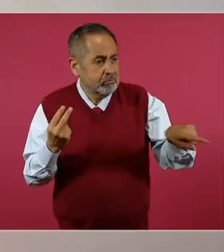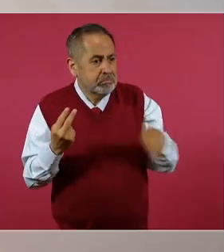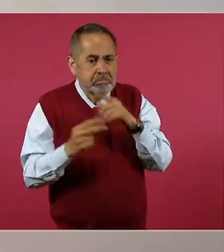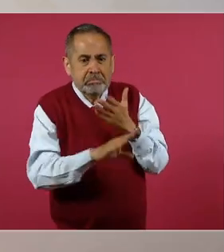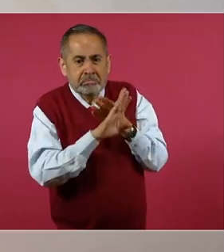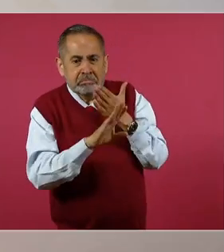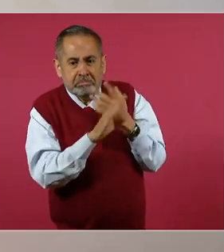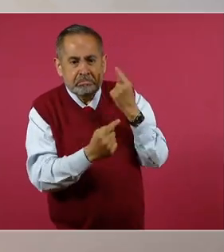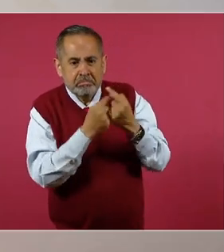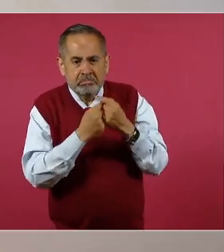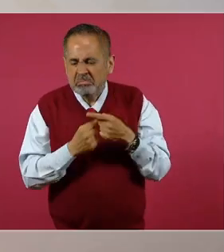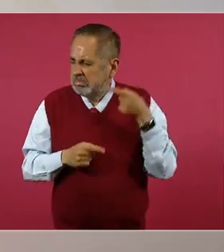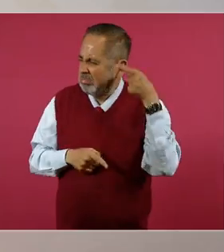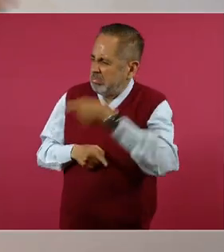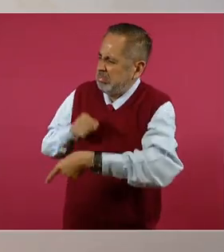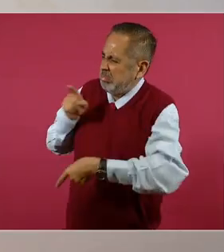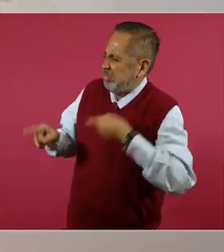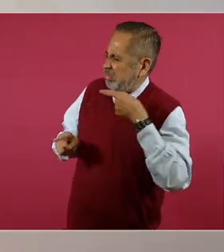a acosarnos